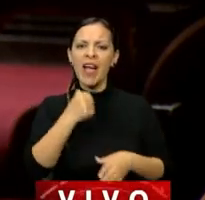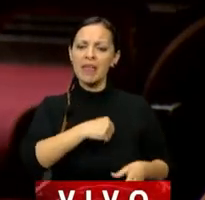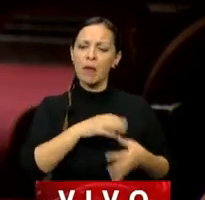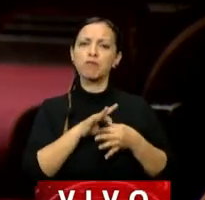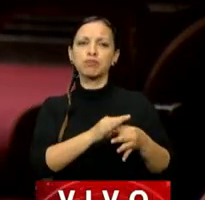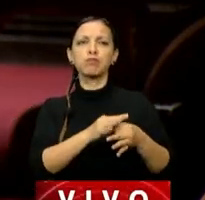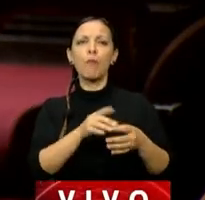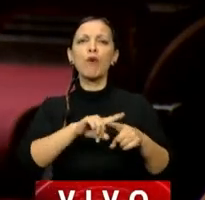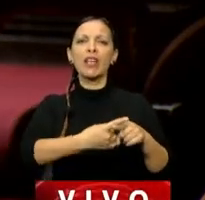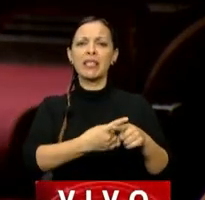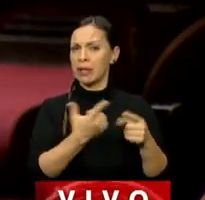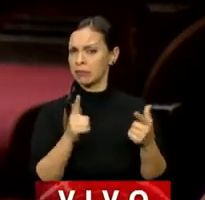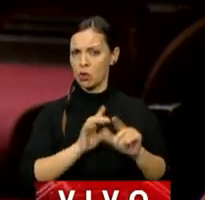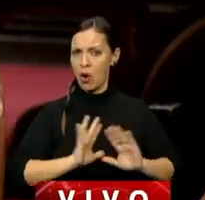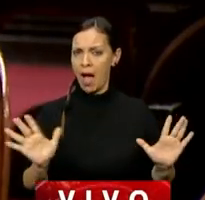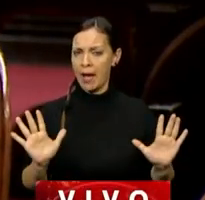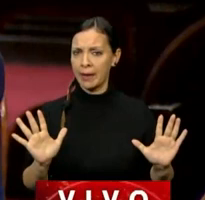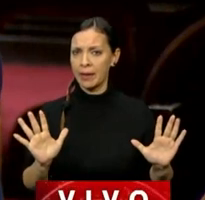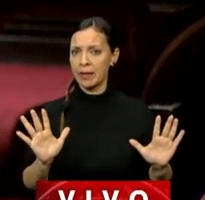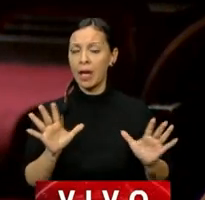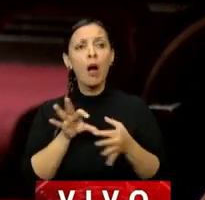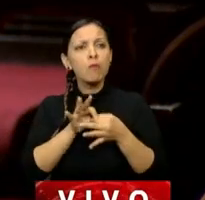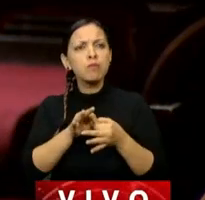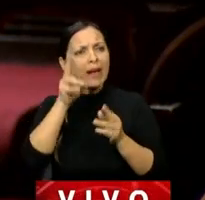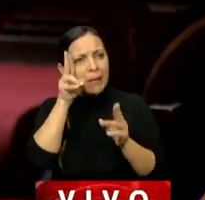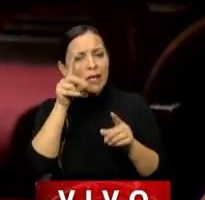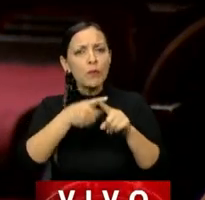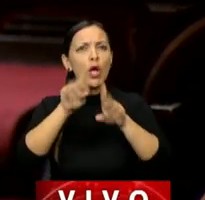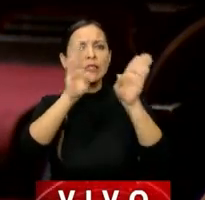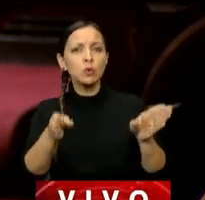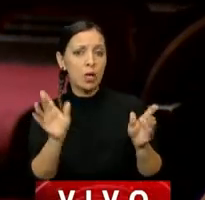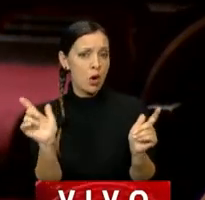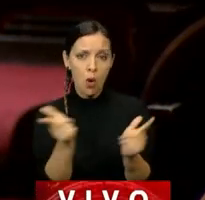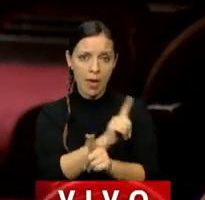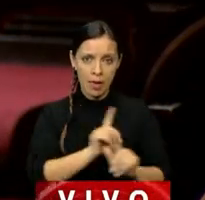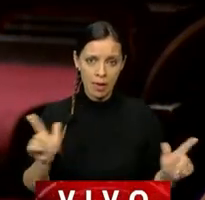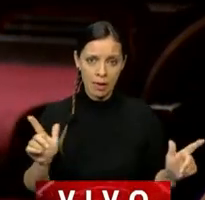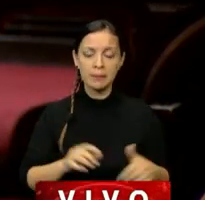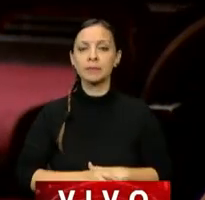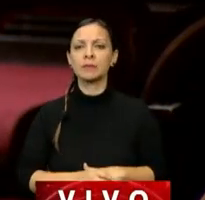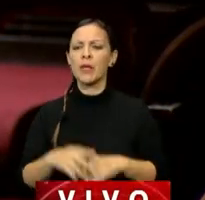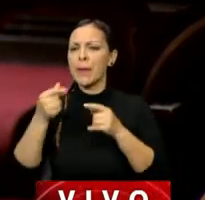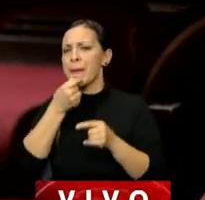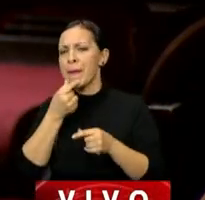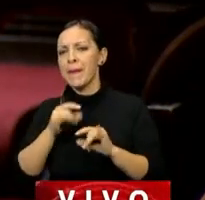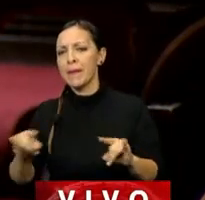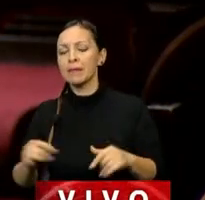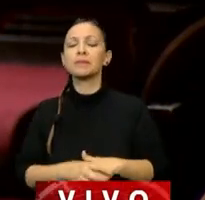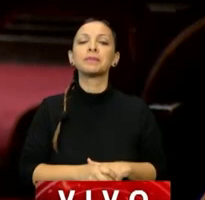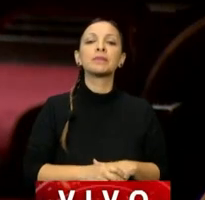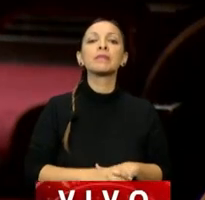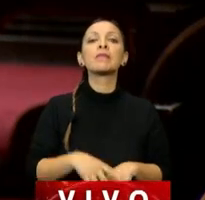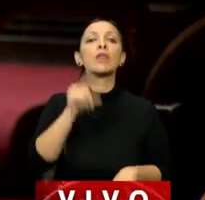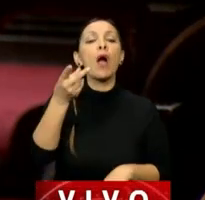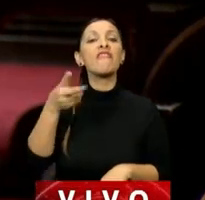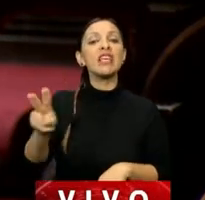y bajísima entidad institucional tenemos una vicepresidenta